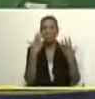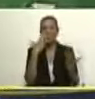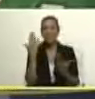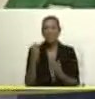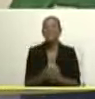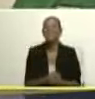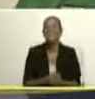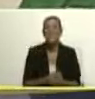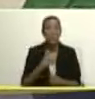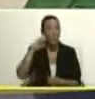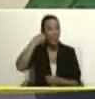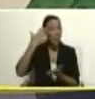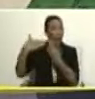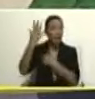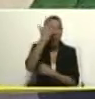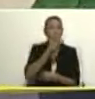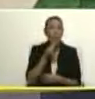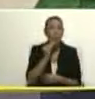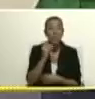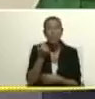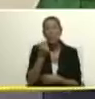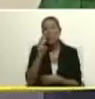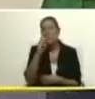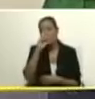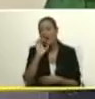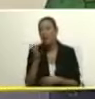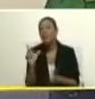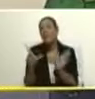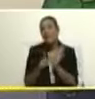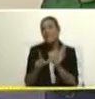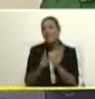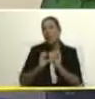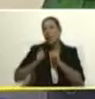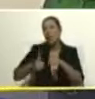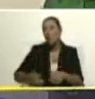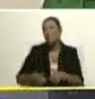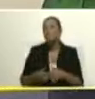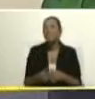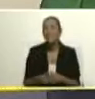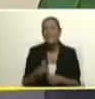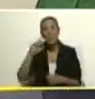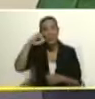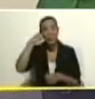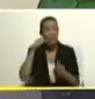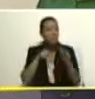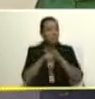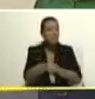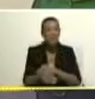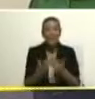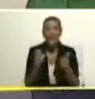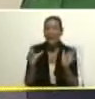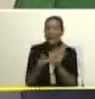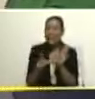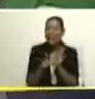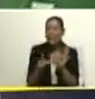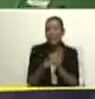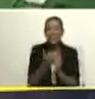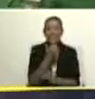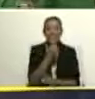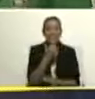Bueno, me acuerdo mucho, porque a los 12 años entré en el liceo también. Y desde que entré en el liceo,